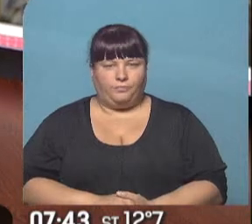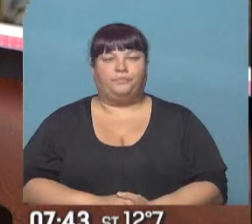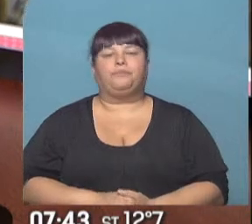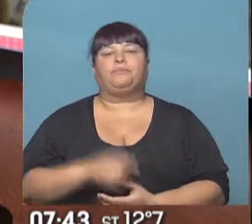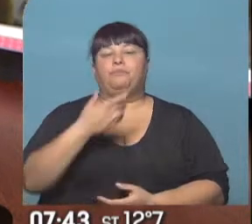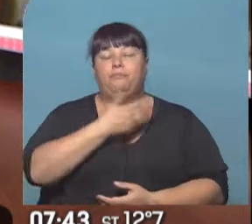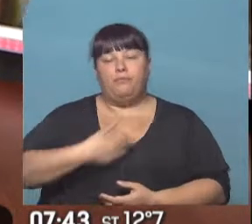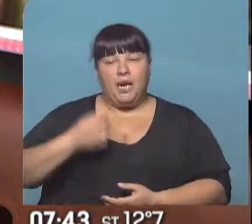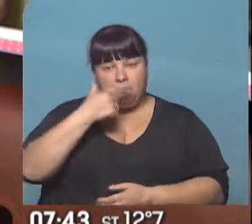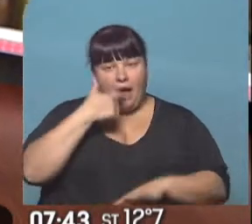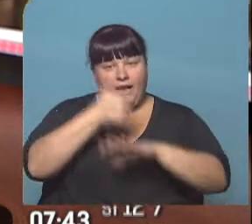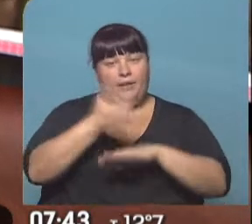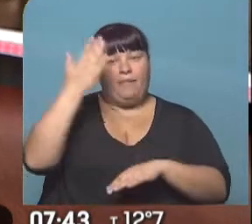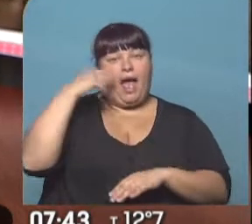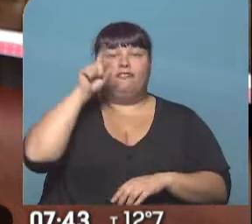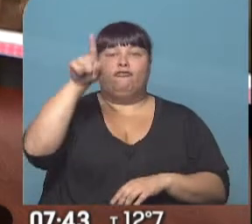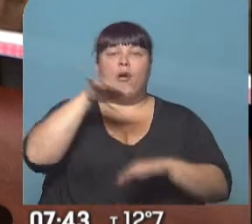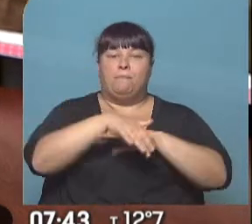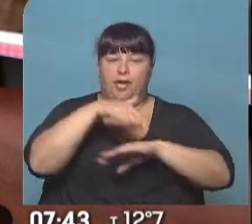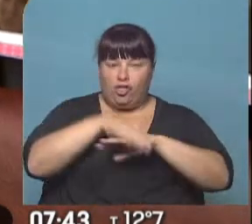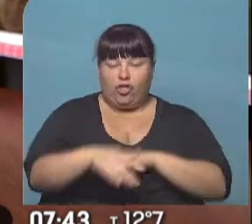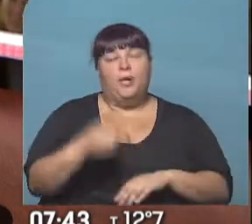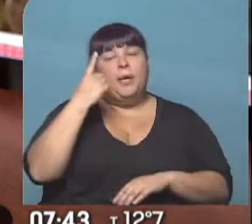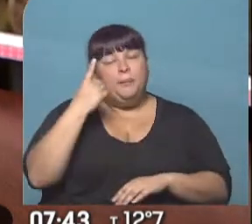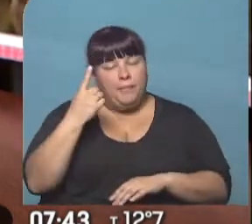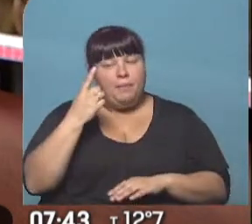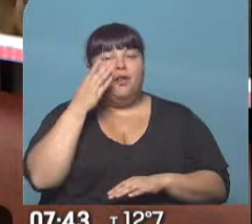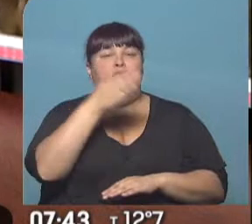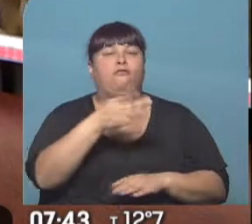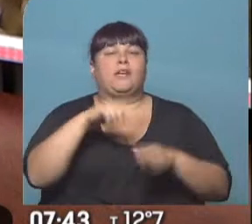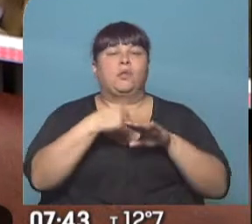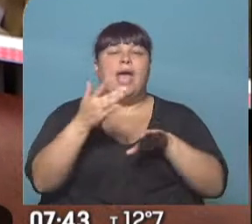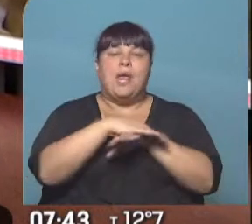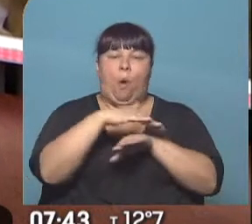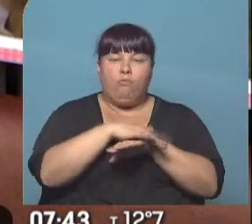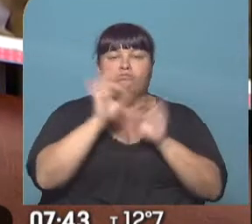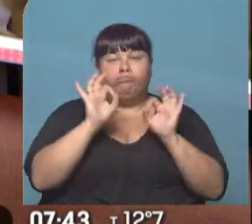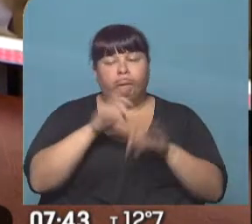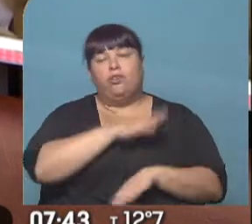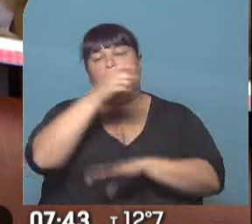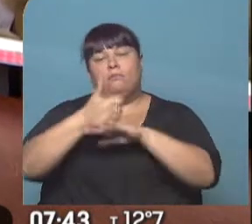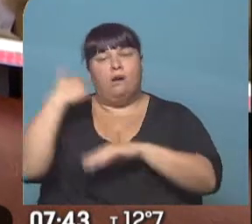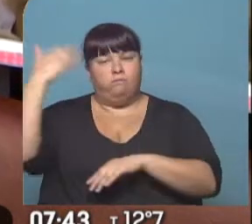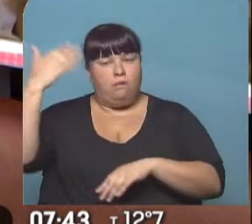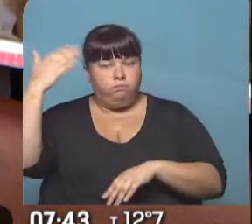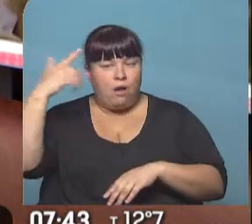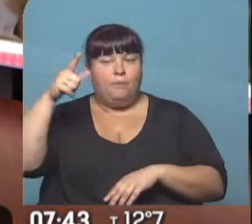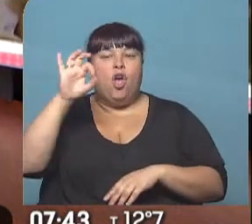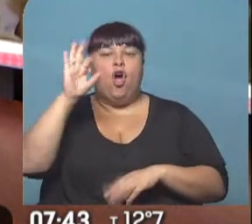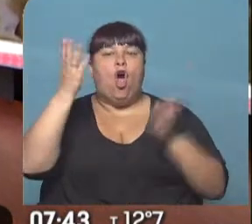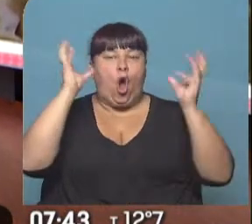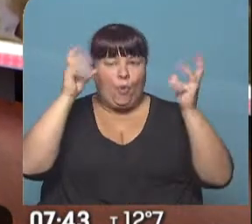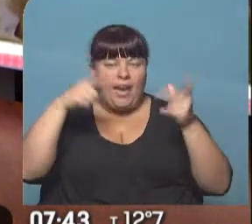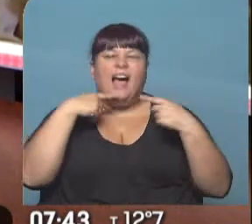la actividad del presidente Mauricio Macri. Ayer en la provincia de Misiones, en primer lugar, estuvo en la ciudad de Iguazú. Luego encabezó un acto en Oberá.